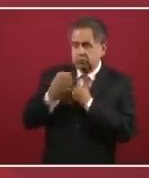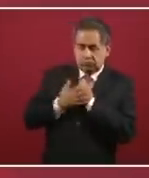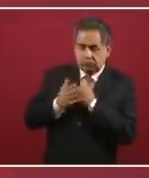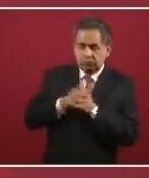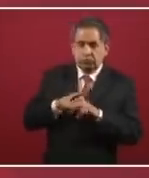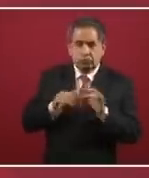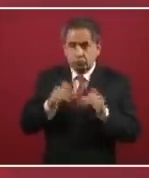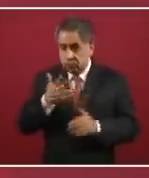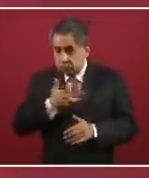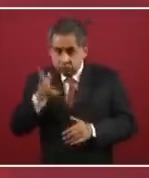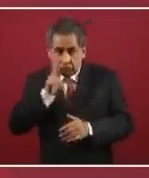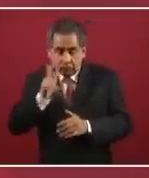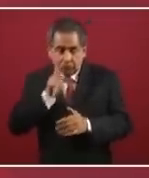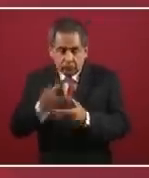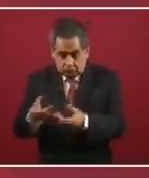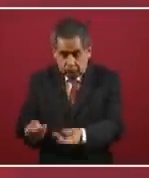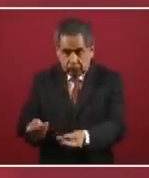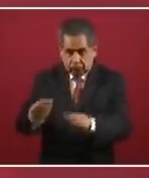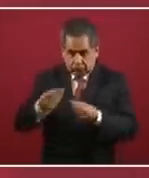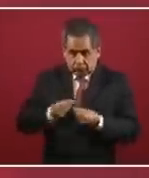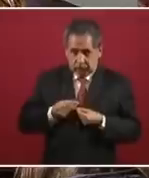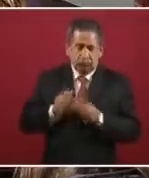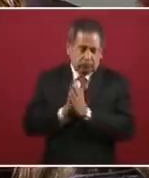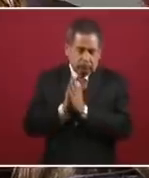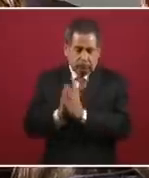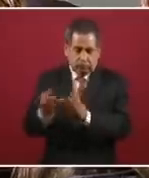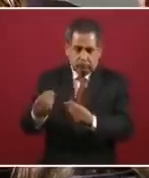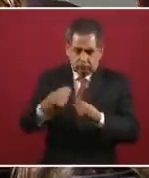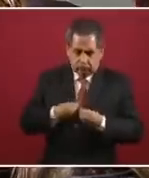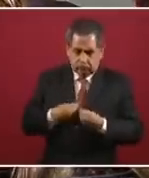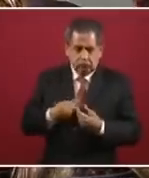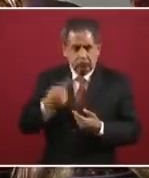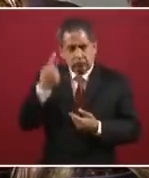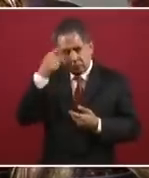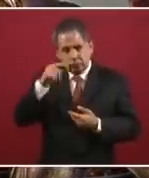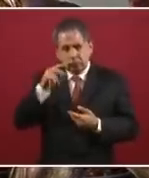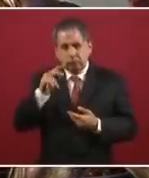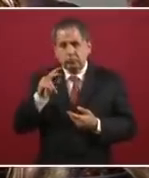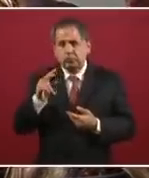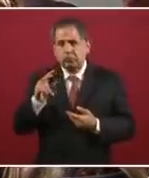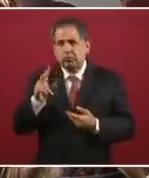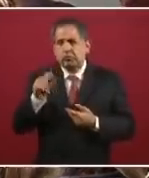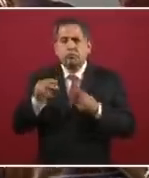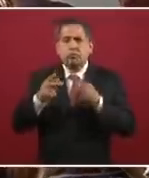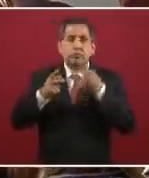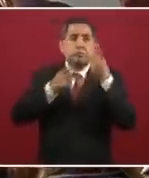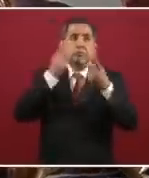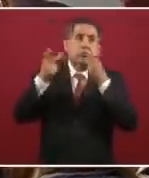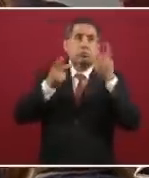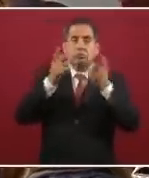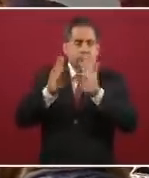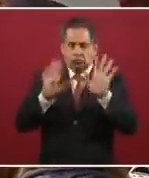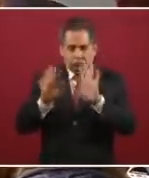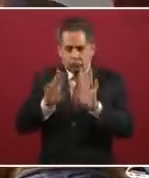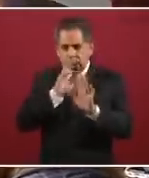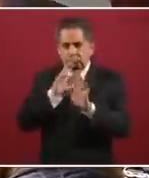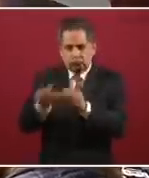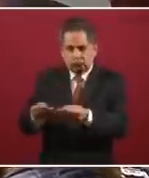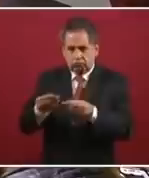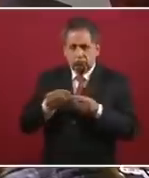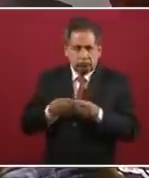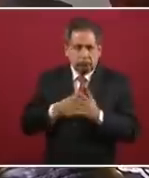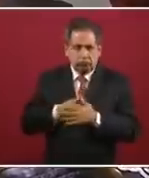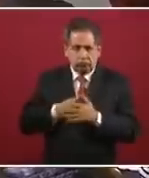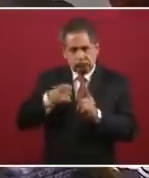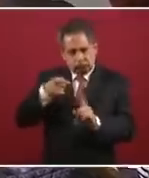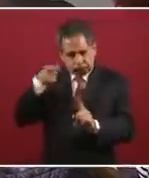ocurriendo. Si usted tiene esa información, ahorita me la pasa, por favor, para no caer en generalidades de parte mía, sino